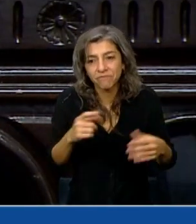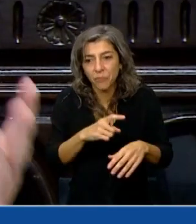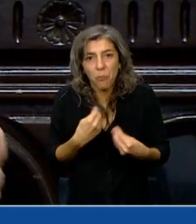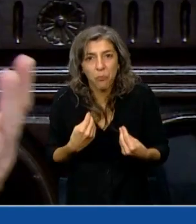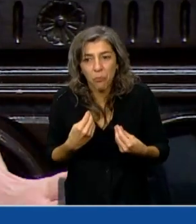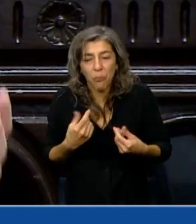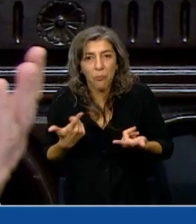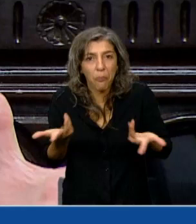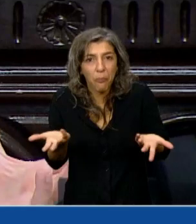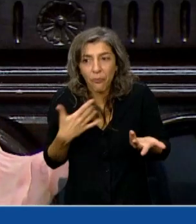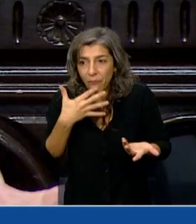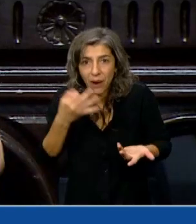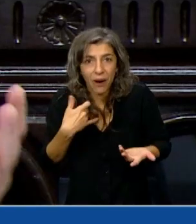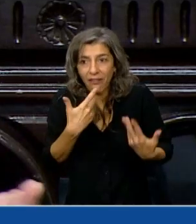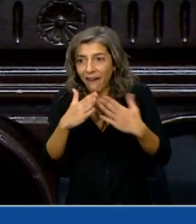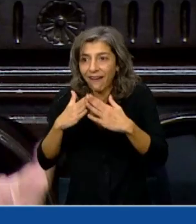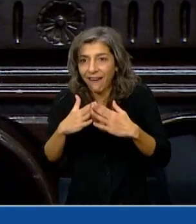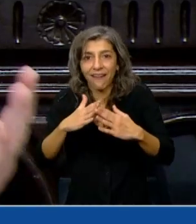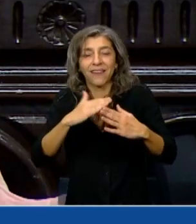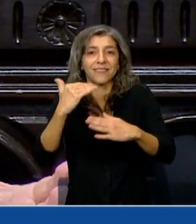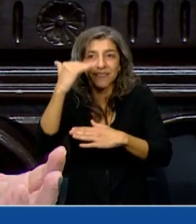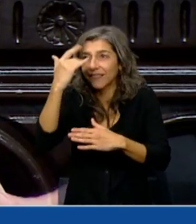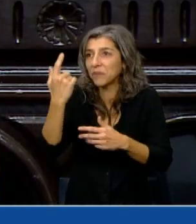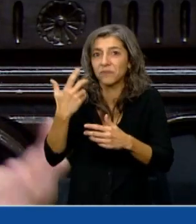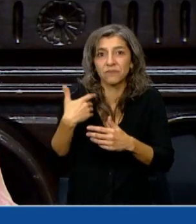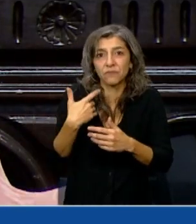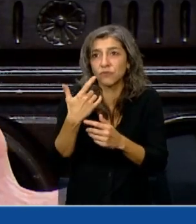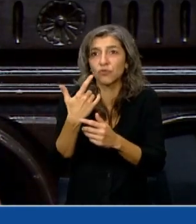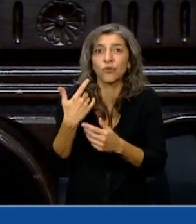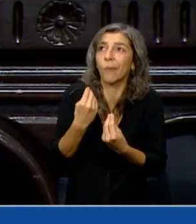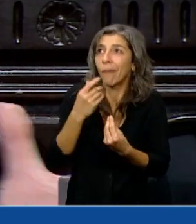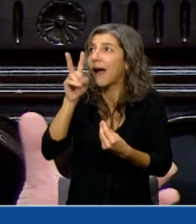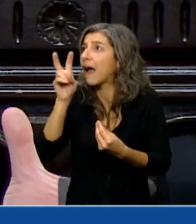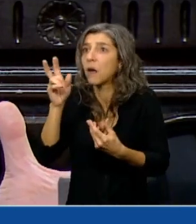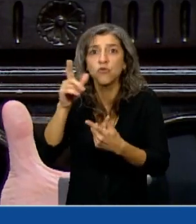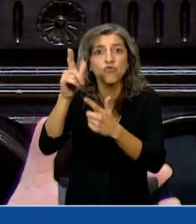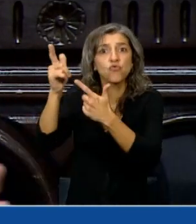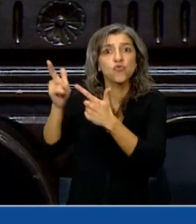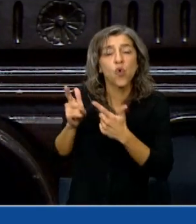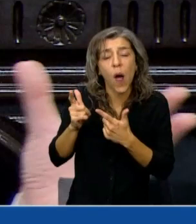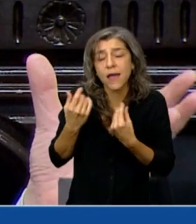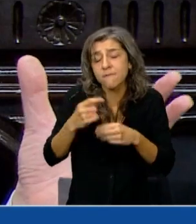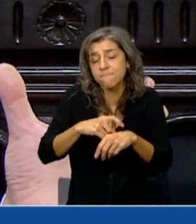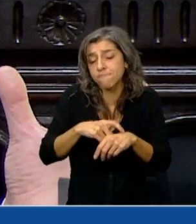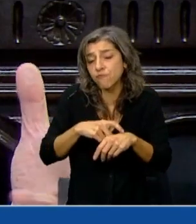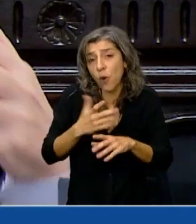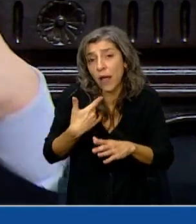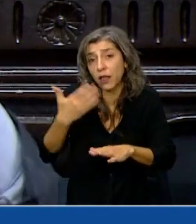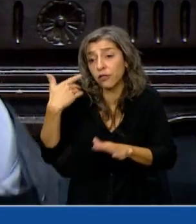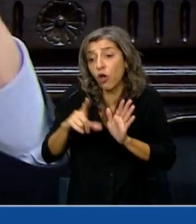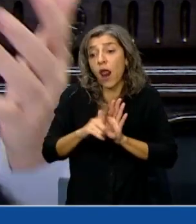oferta. No hay oferta. Entendamos que no hay oferta. Es una ley que no funcionó. No